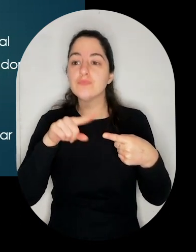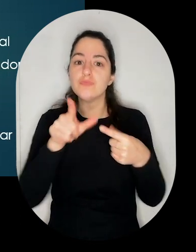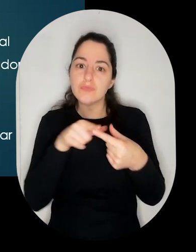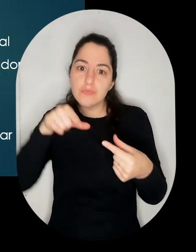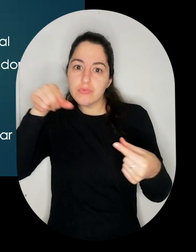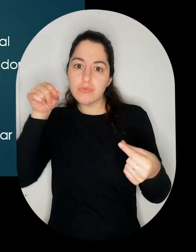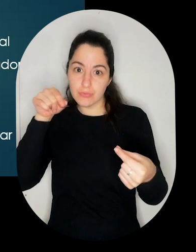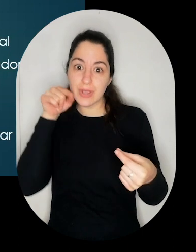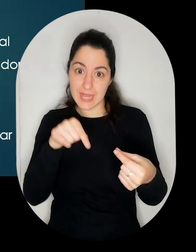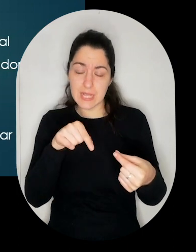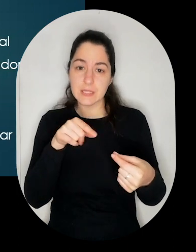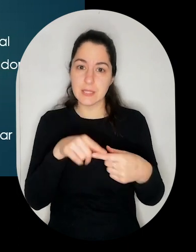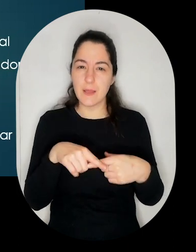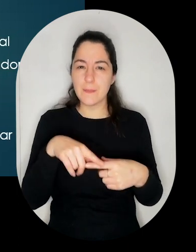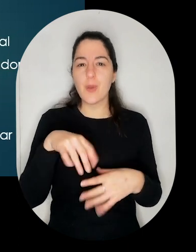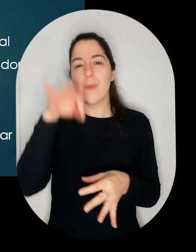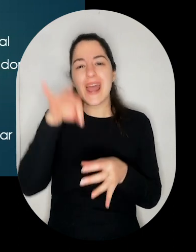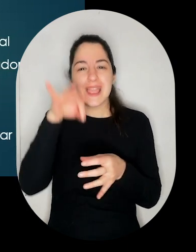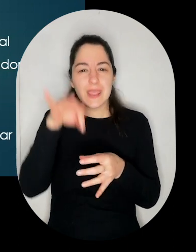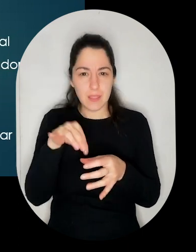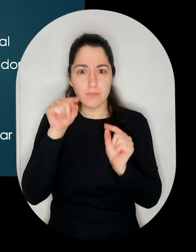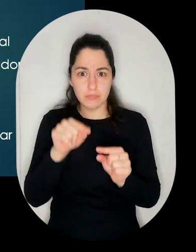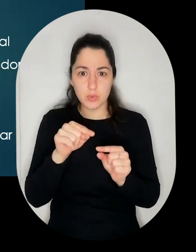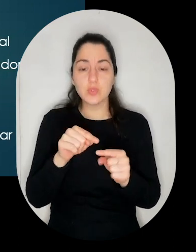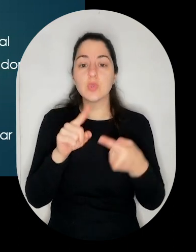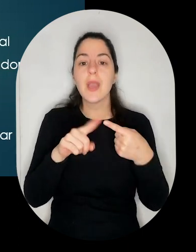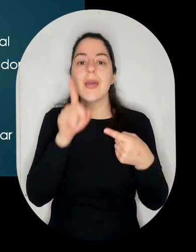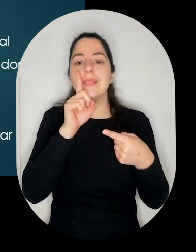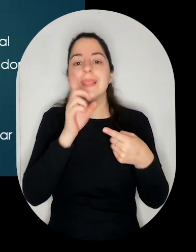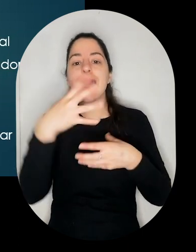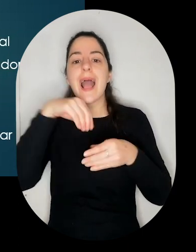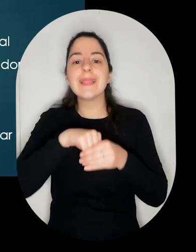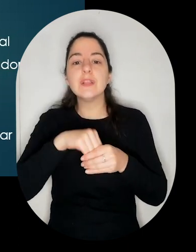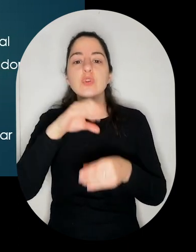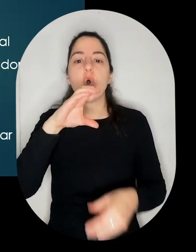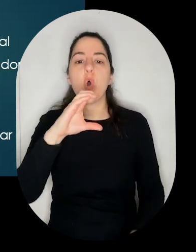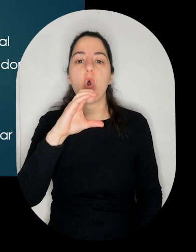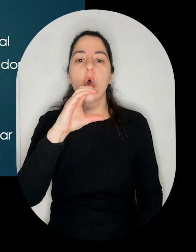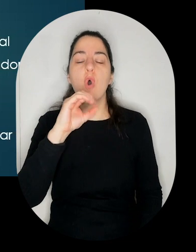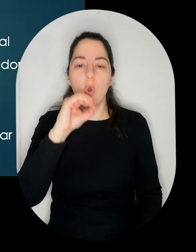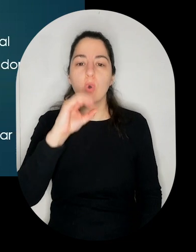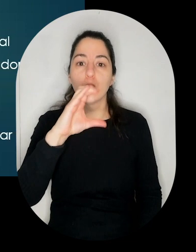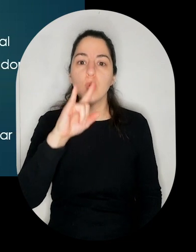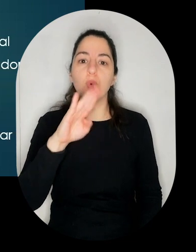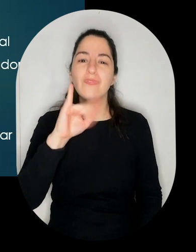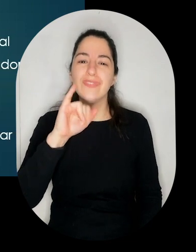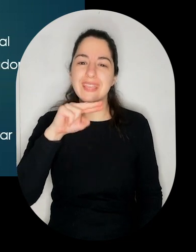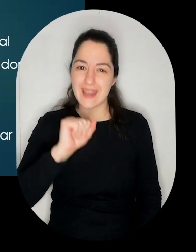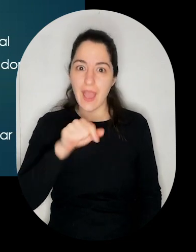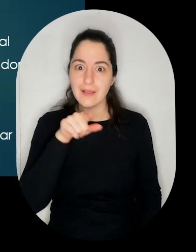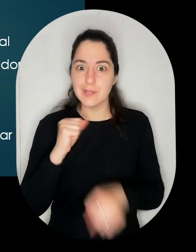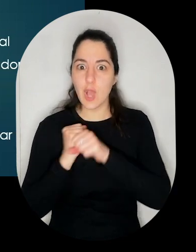siete venas, pariente del llantén mayor, que es Plantago mayor. ¿Ya? Contiene ocubina, que es un antídoto verdadero, realmente actúa en contra